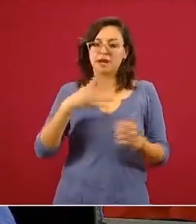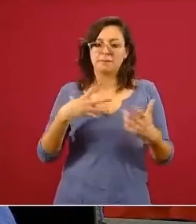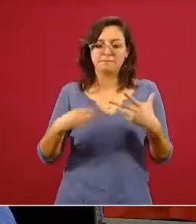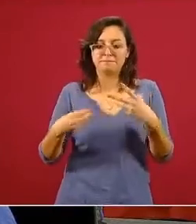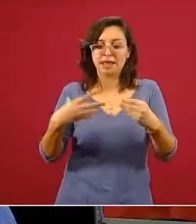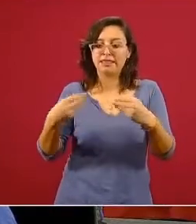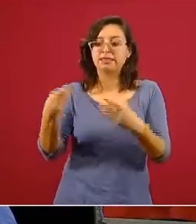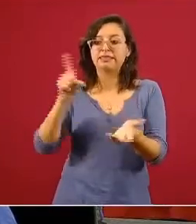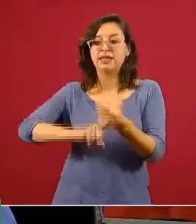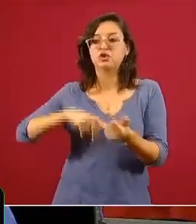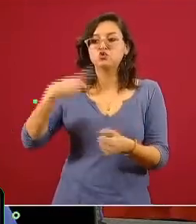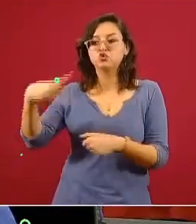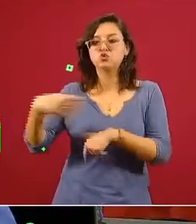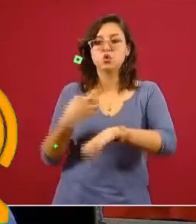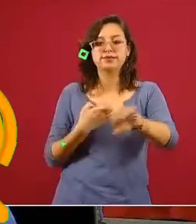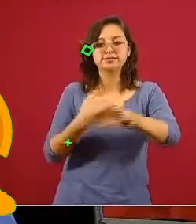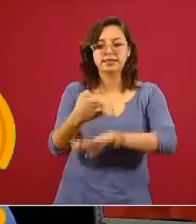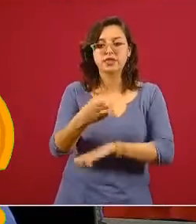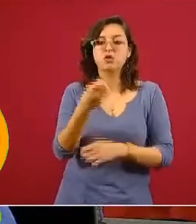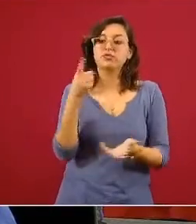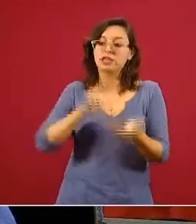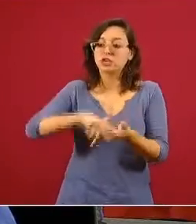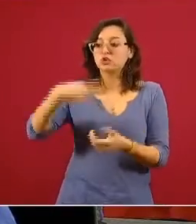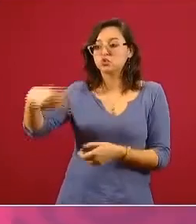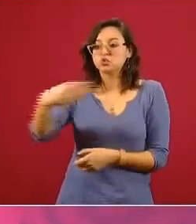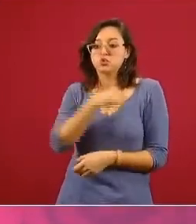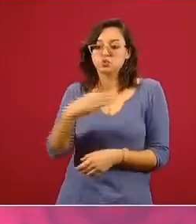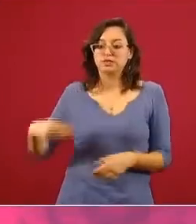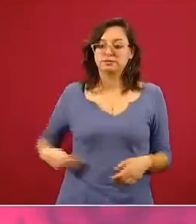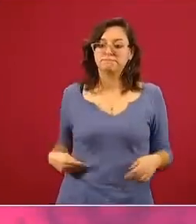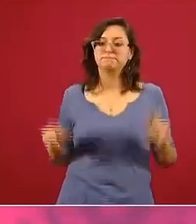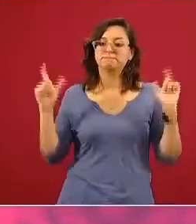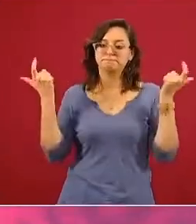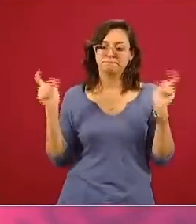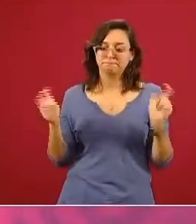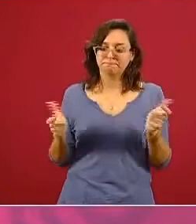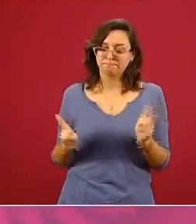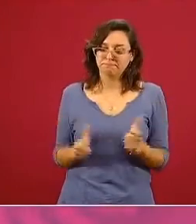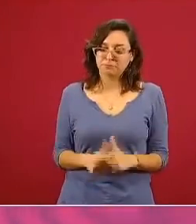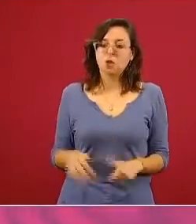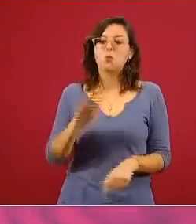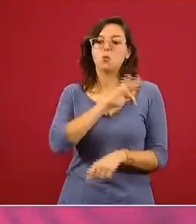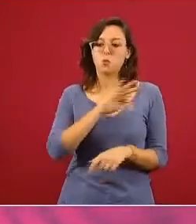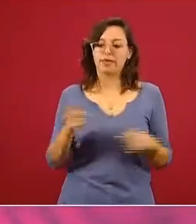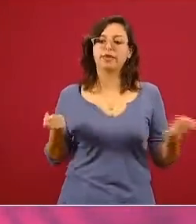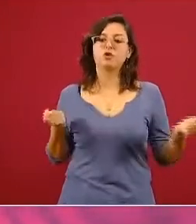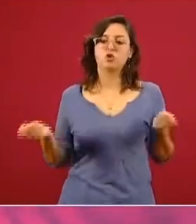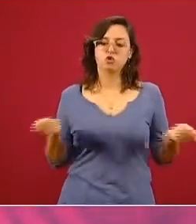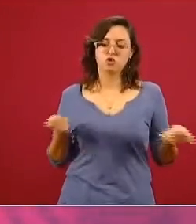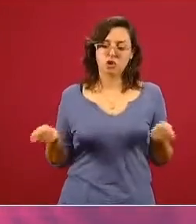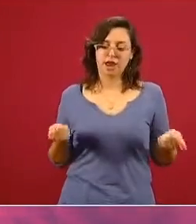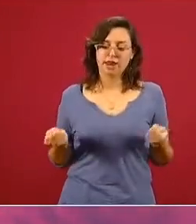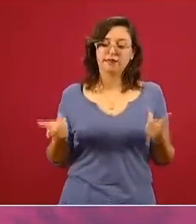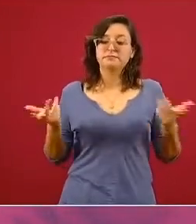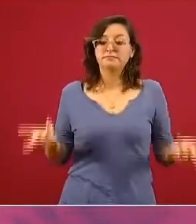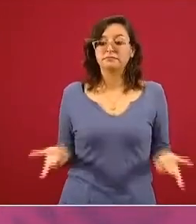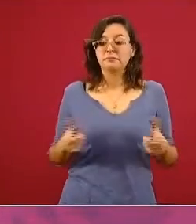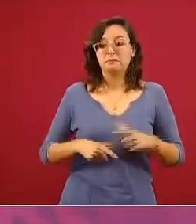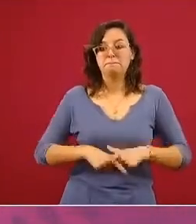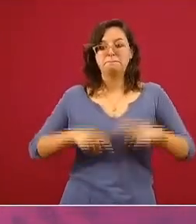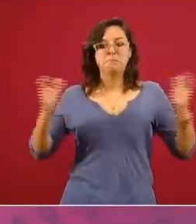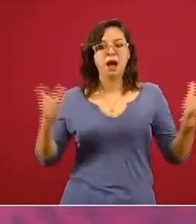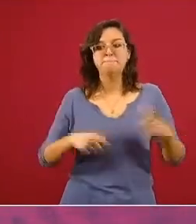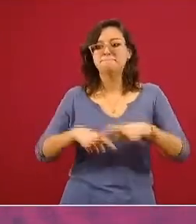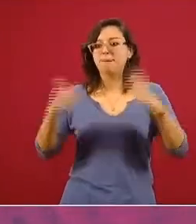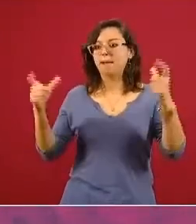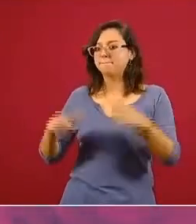epidemias locales y en cada uno de sus municipios y de sus ciudades realmente pueda llegar a un control, y que estas tendencias ascendentes